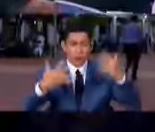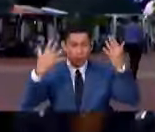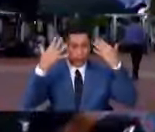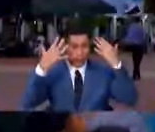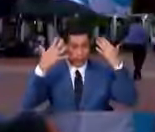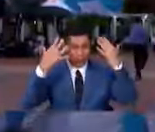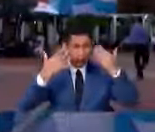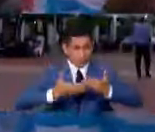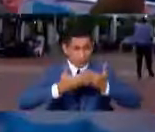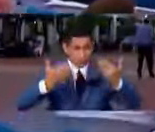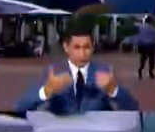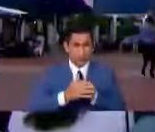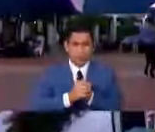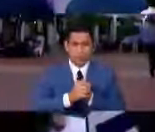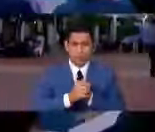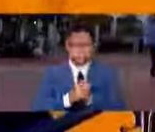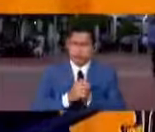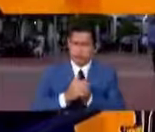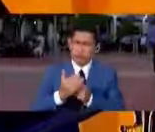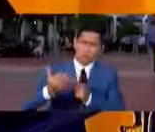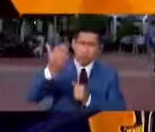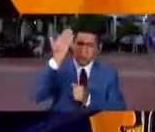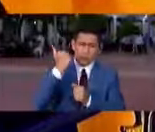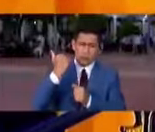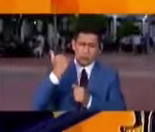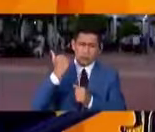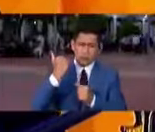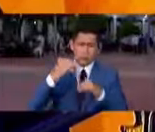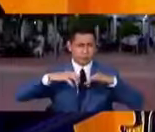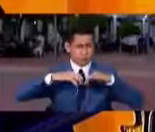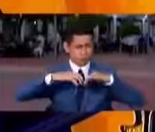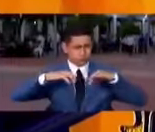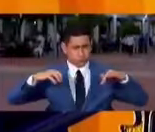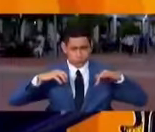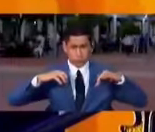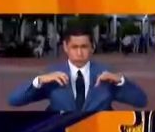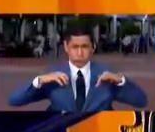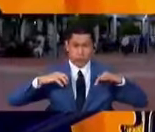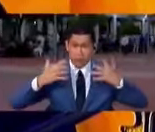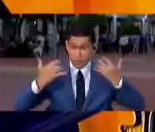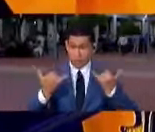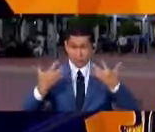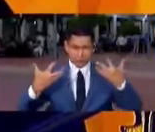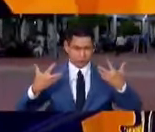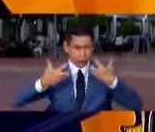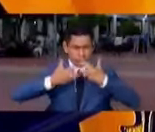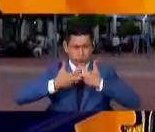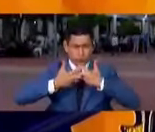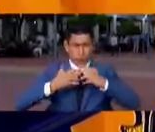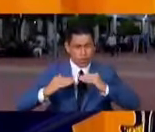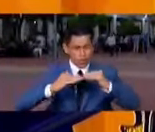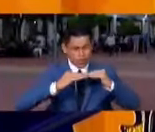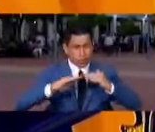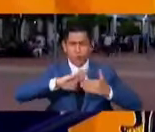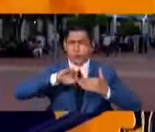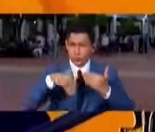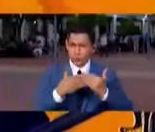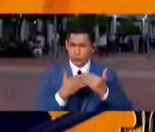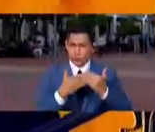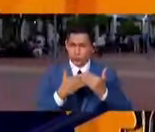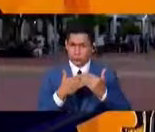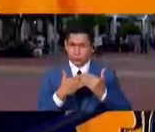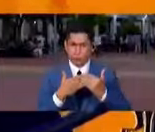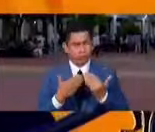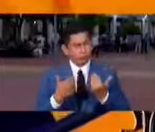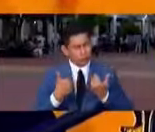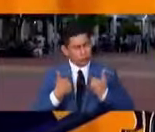Guayaquileños, pasamos de una línea invisible que nos dividía a obras que unen y nos hacen iguales. La obsesión